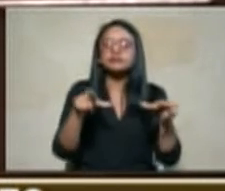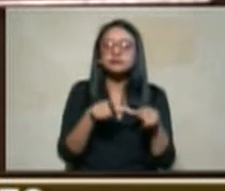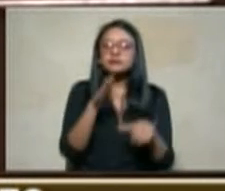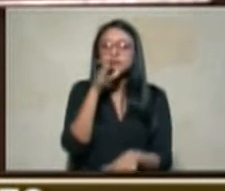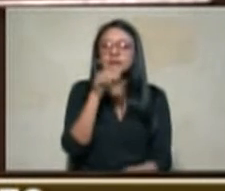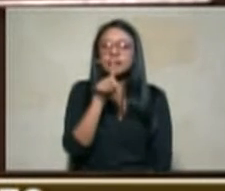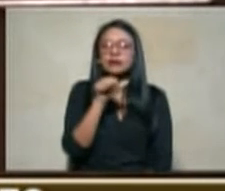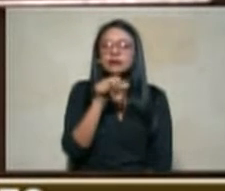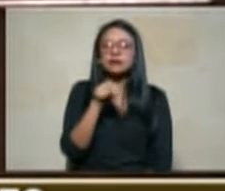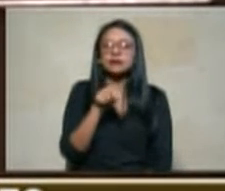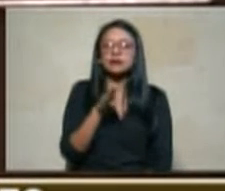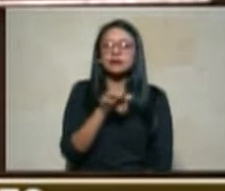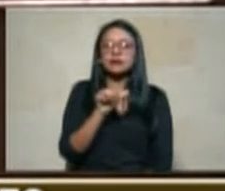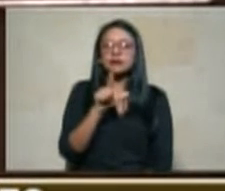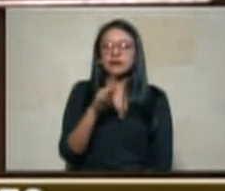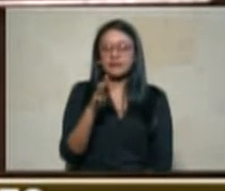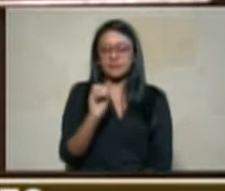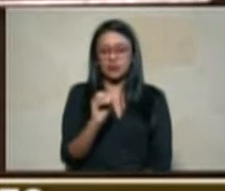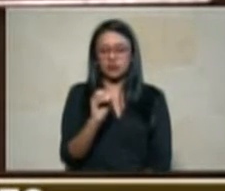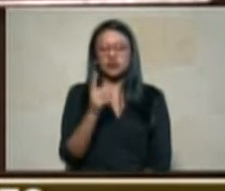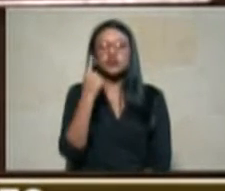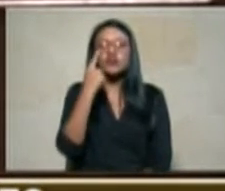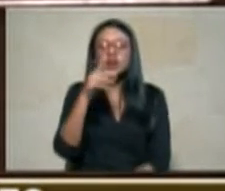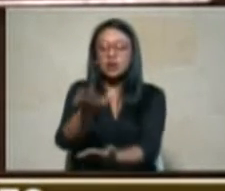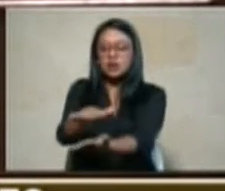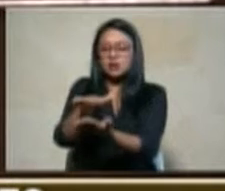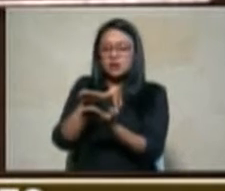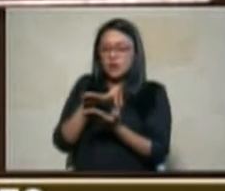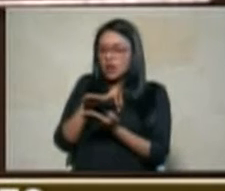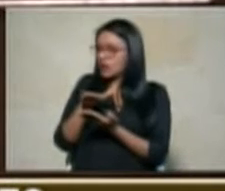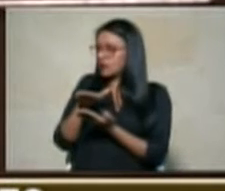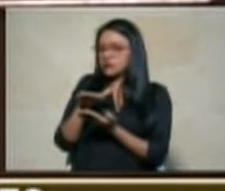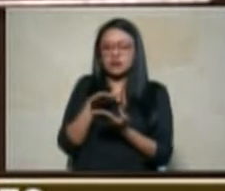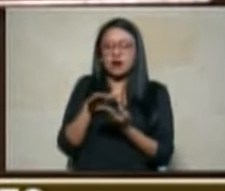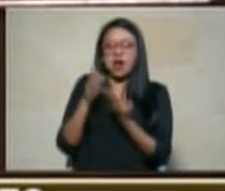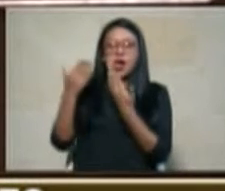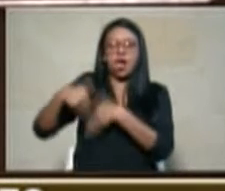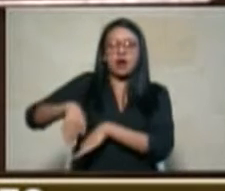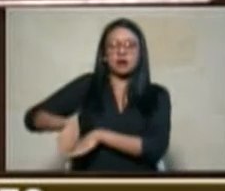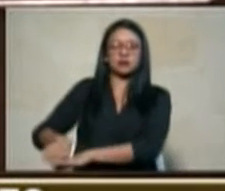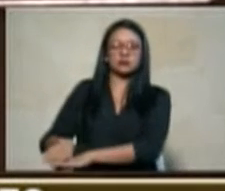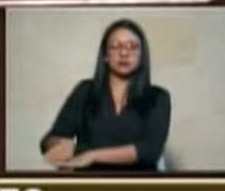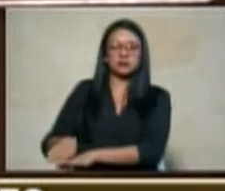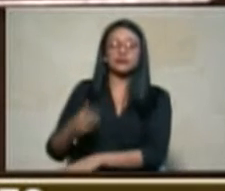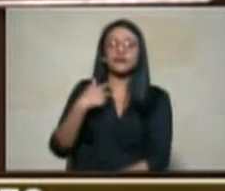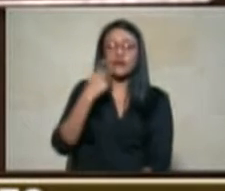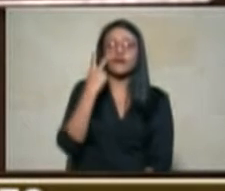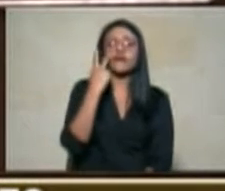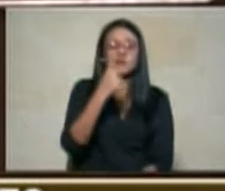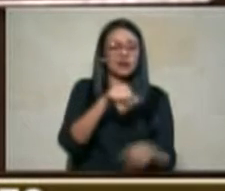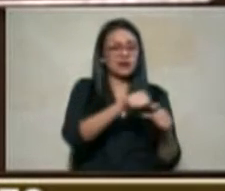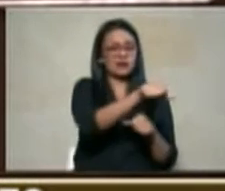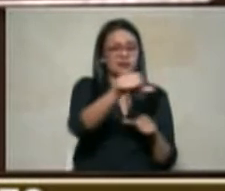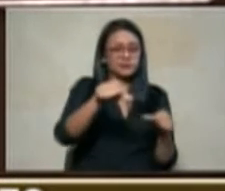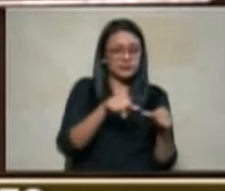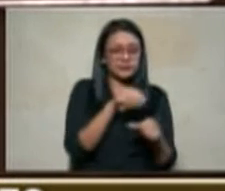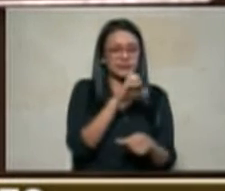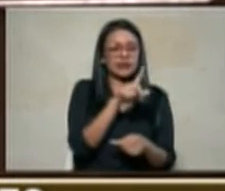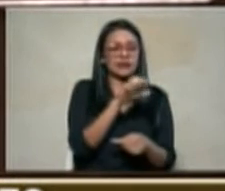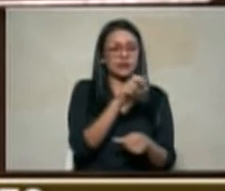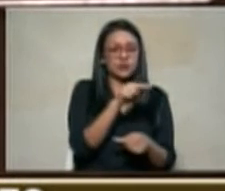cómo recogieron la información y cómo la ocultaron. En San Alberto, todos los de las parcelaciones, la Carolina,